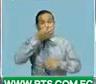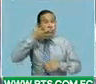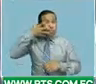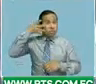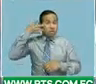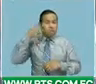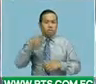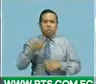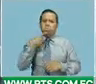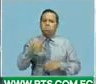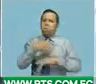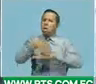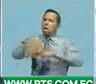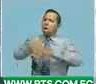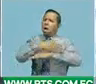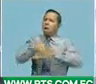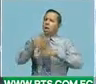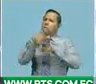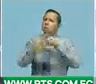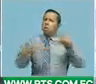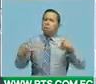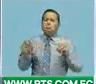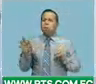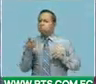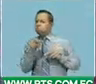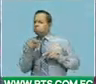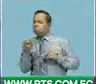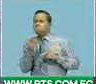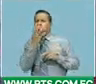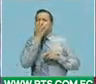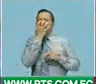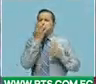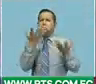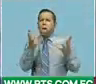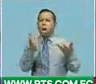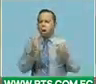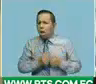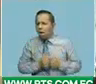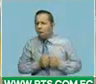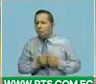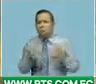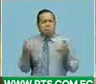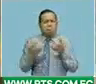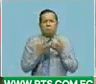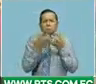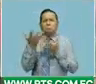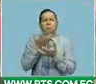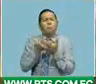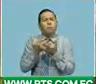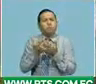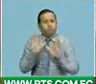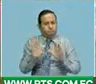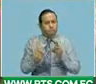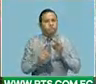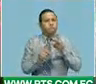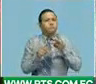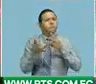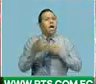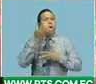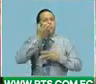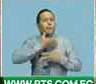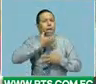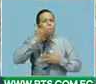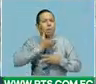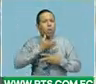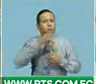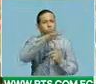Por la calle caminan los transeúntes, unos sin mascarilla y sin el distanciamiento requerido. Pero de aquí nos vamos hasta Ambato. En el mercado mayorista